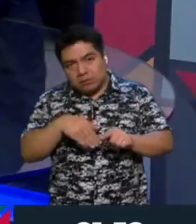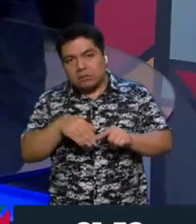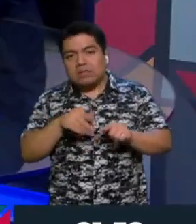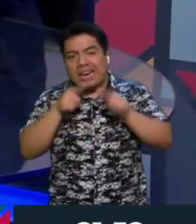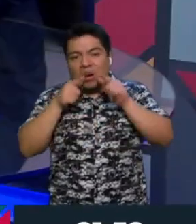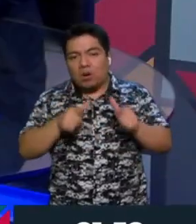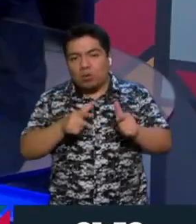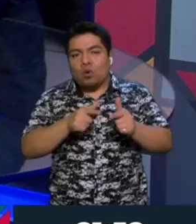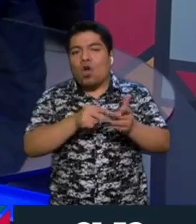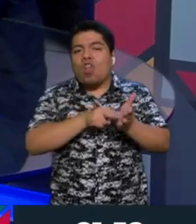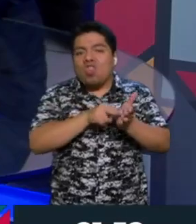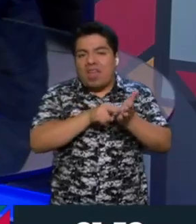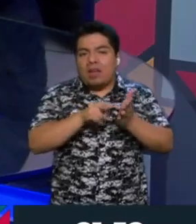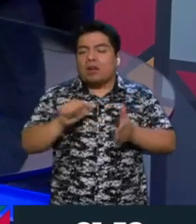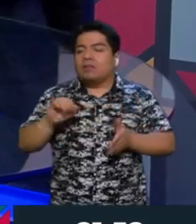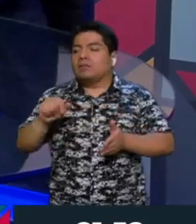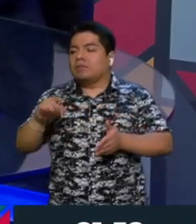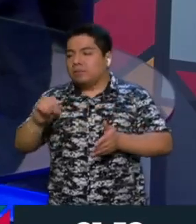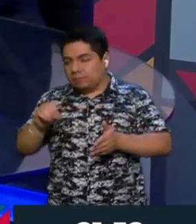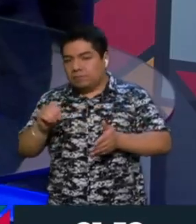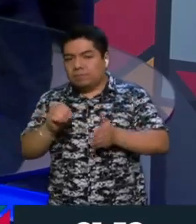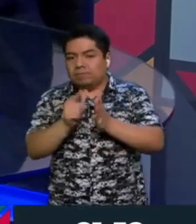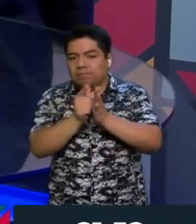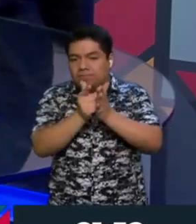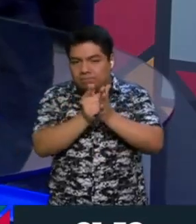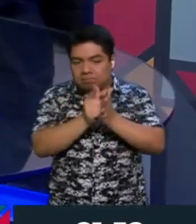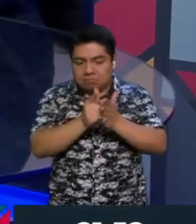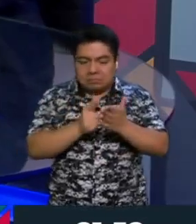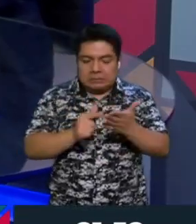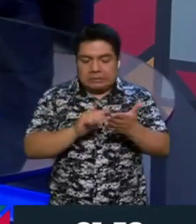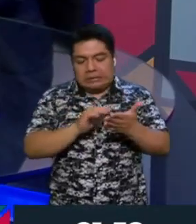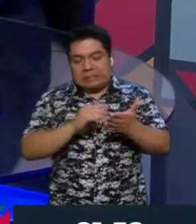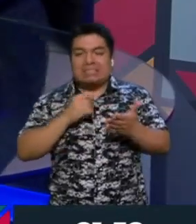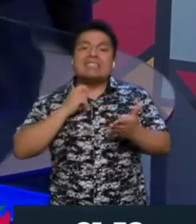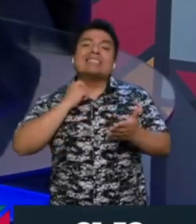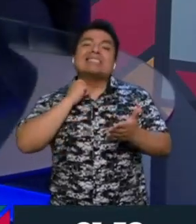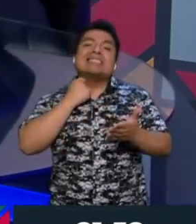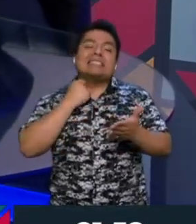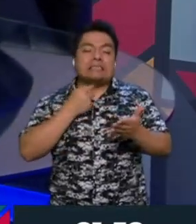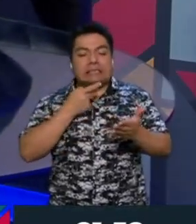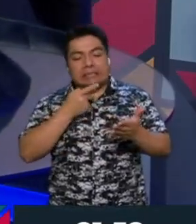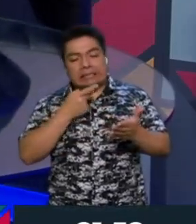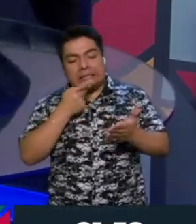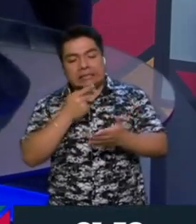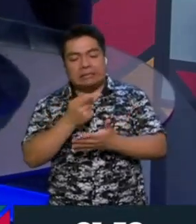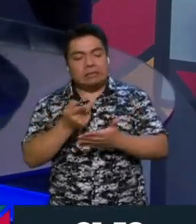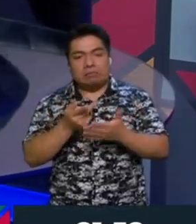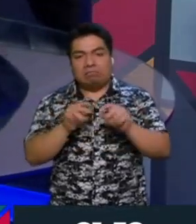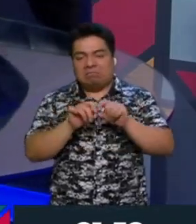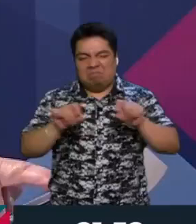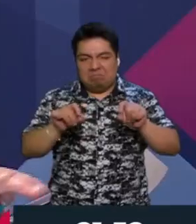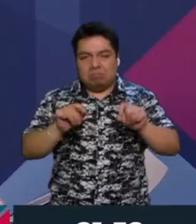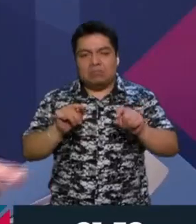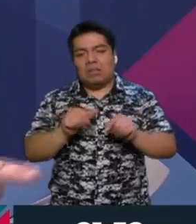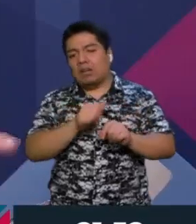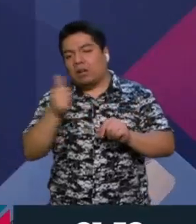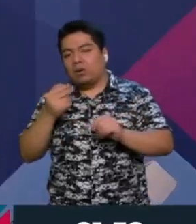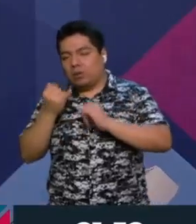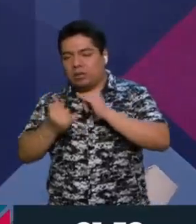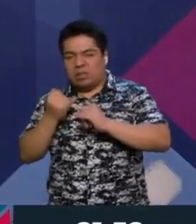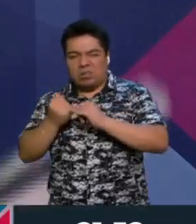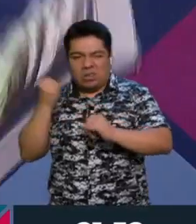leerlos, Braulio, porque no sé si lo voy a pronunciar bien. Es Matt Slohual y Per Wahlöö. Y en la novela